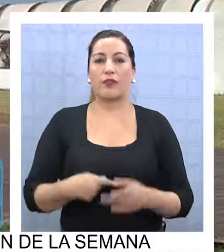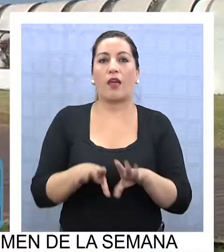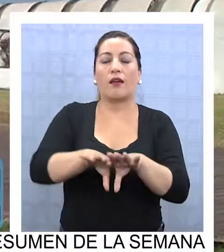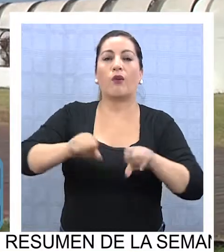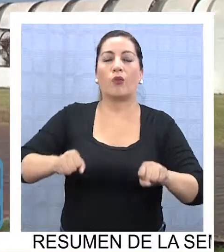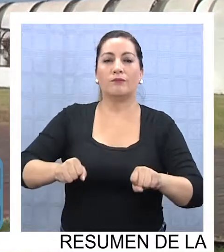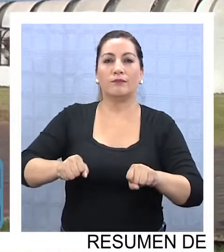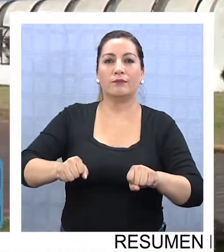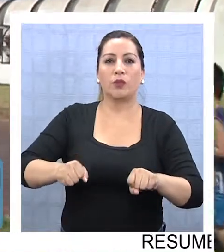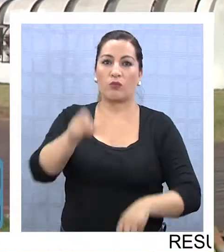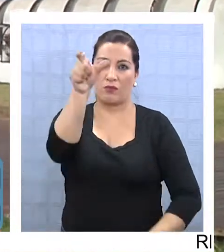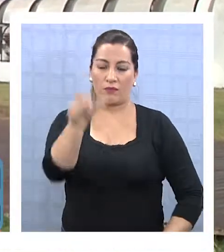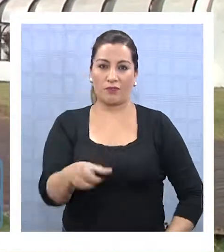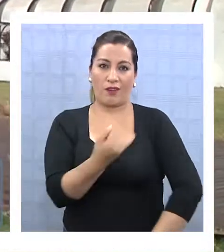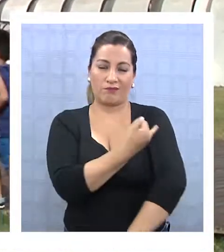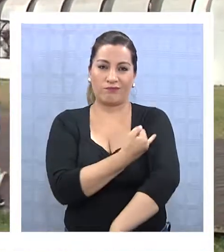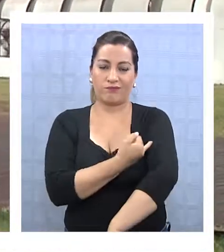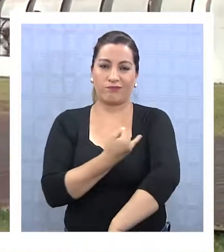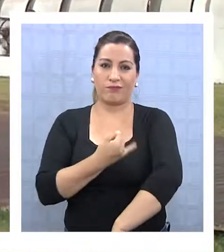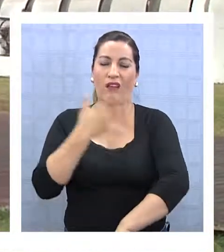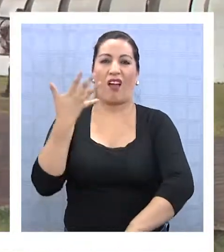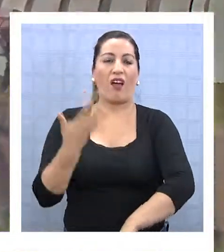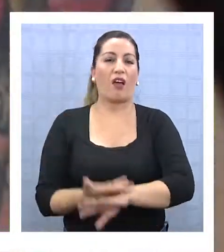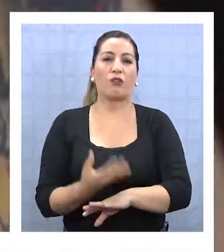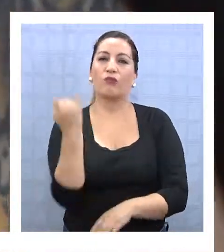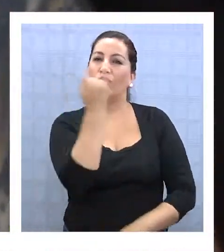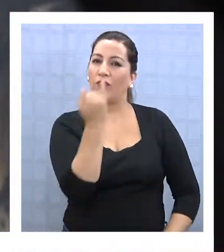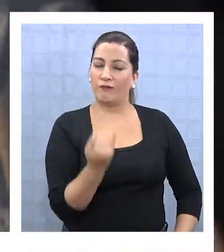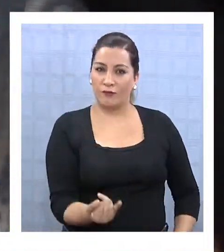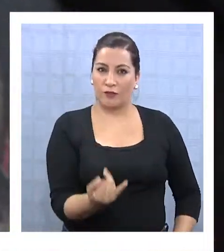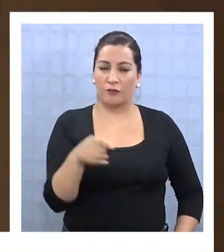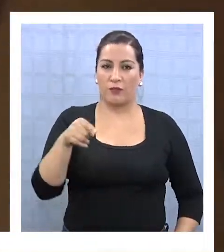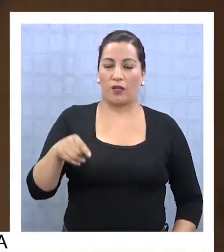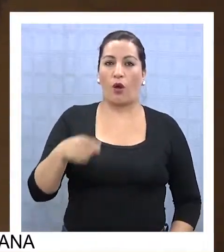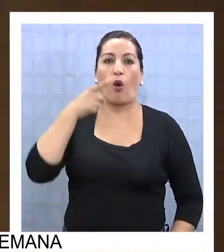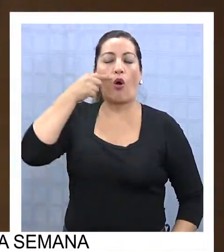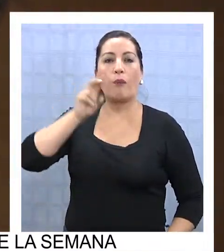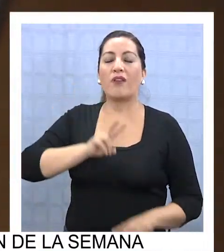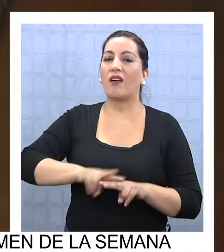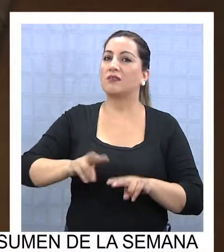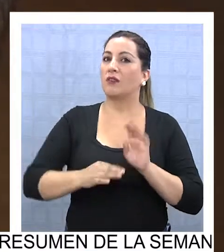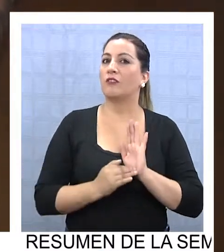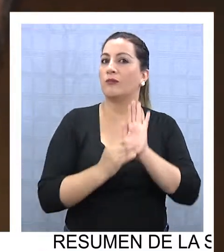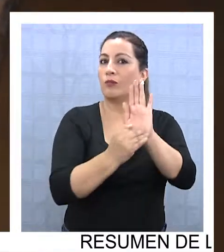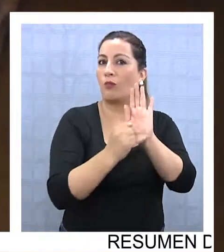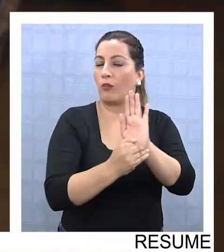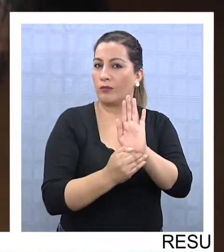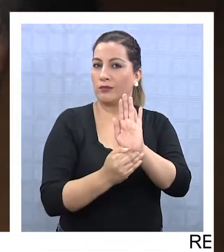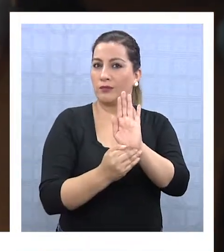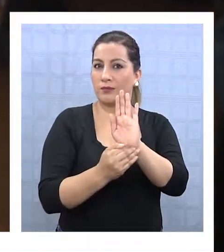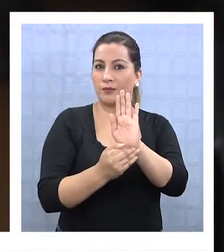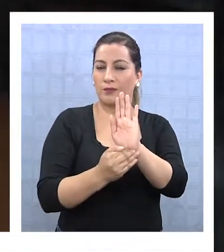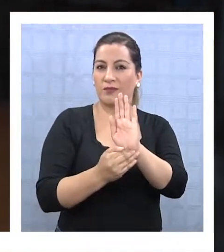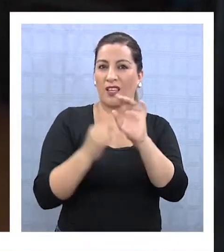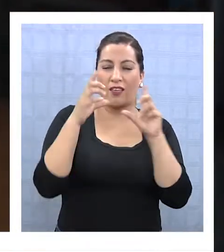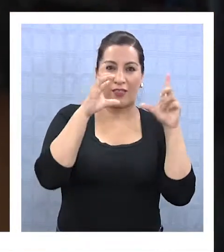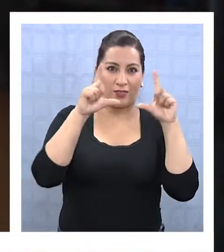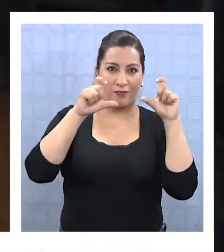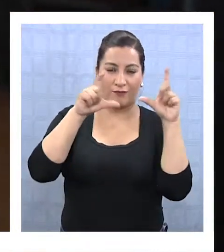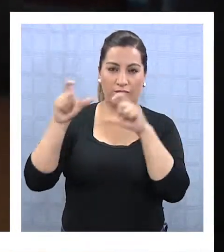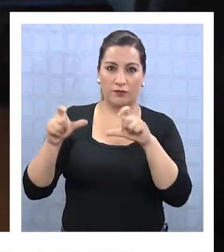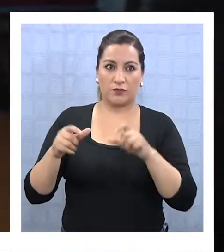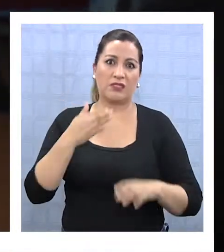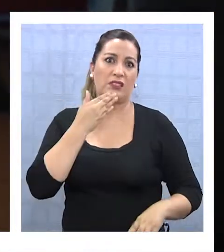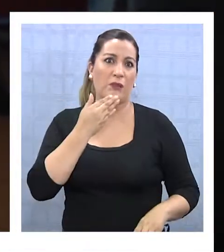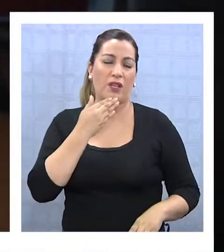cita con el artista, ya fijan un diseño ellos hacen una exposición también durante el evento exponen las distintas